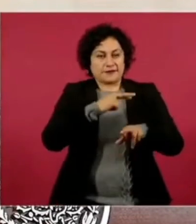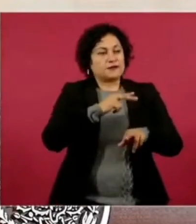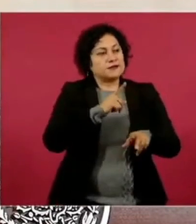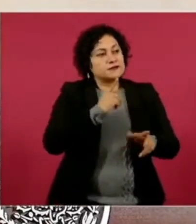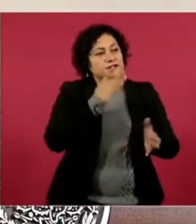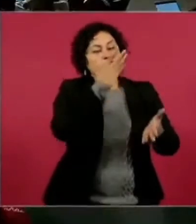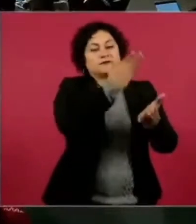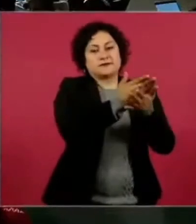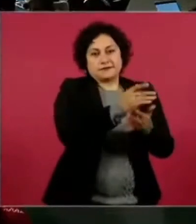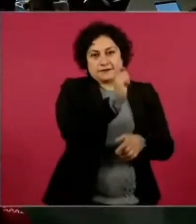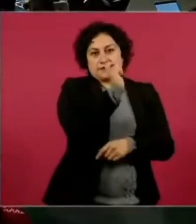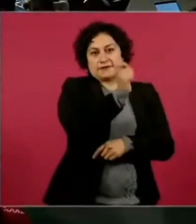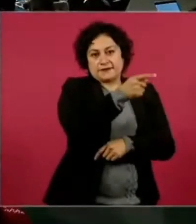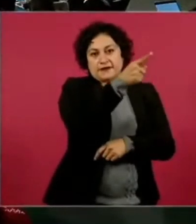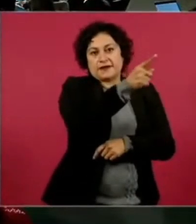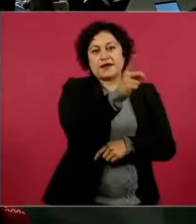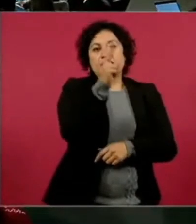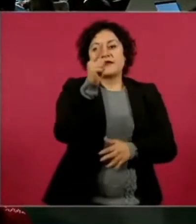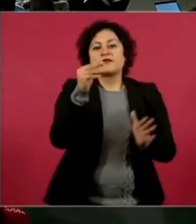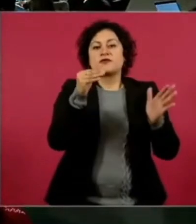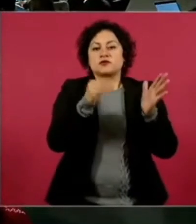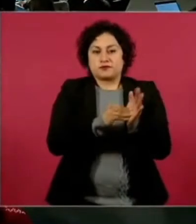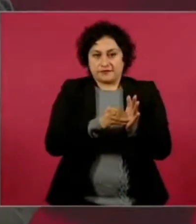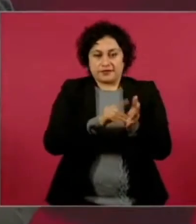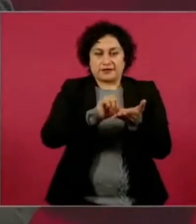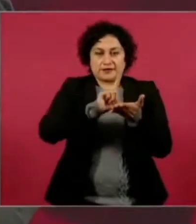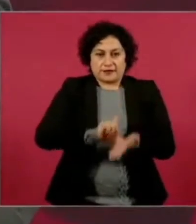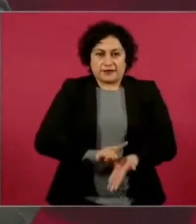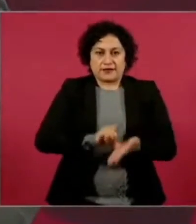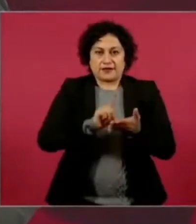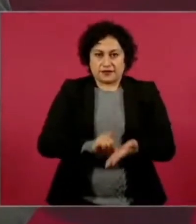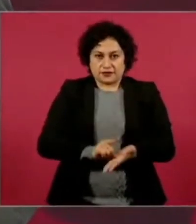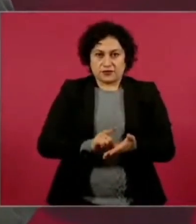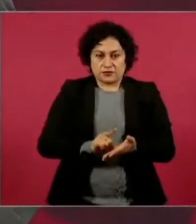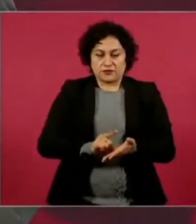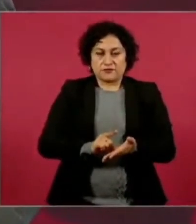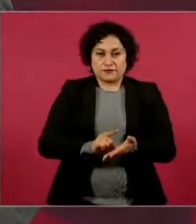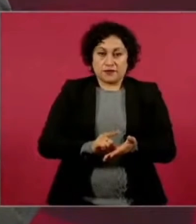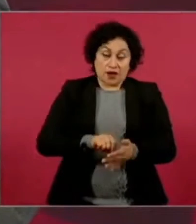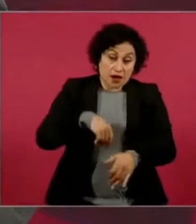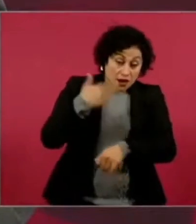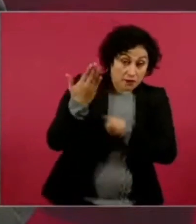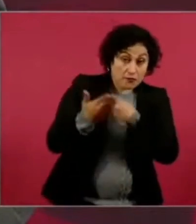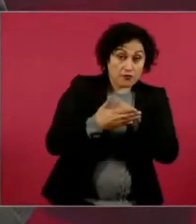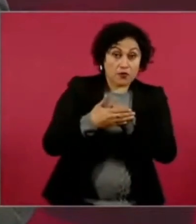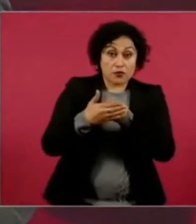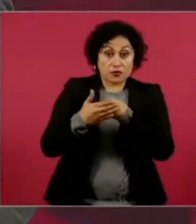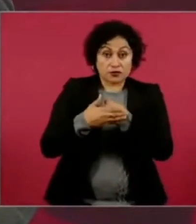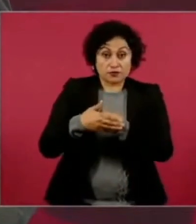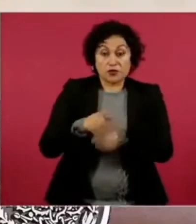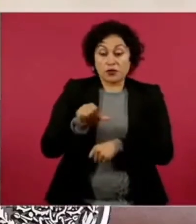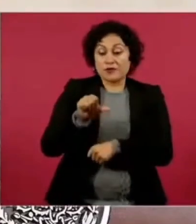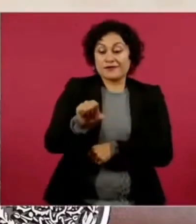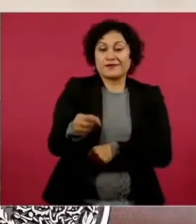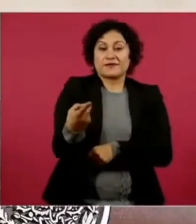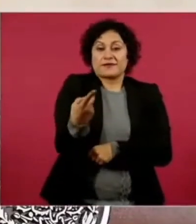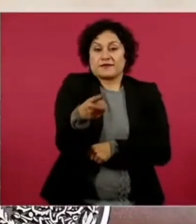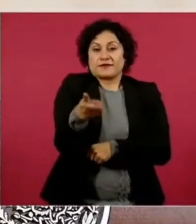litros, que ya son 2,200, y el día 16 van a ser 5,000 litros.